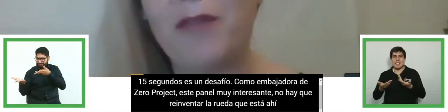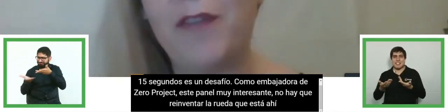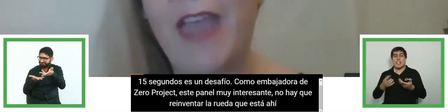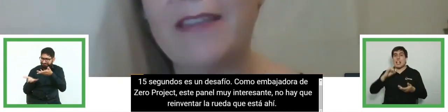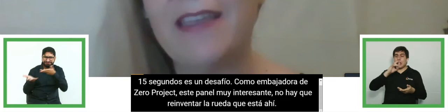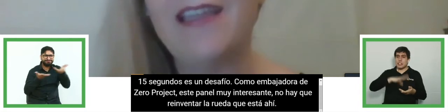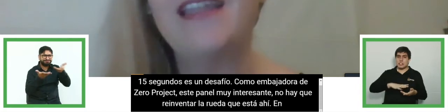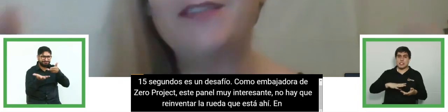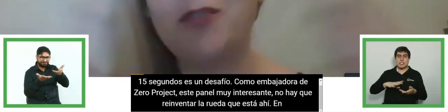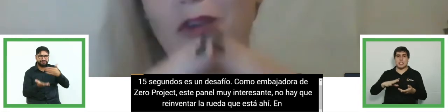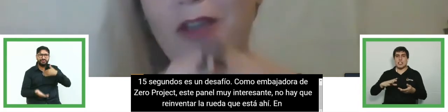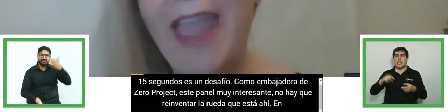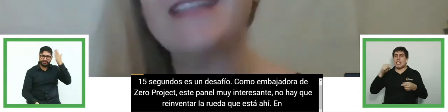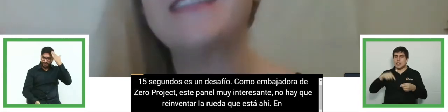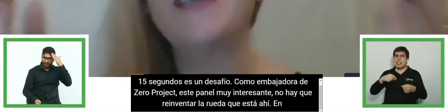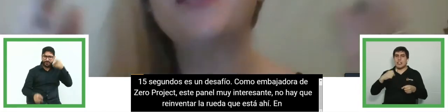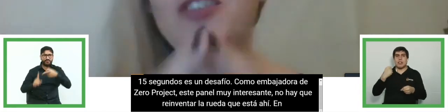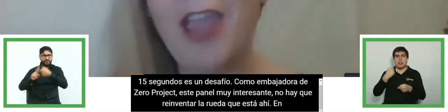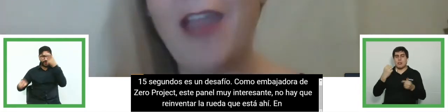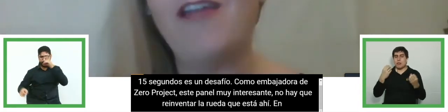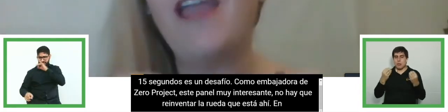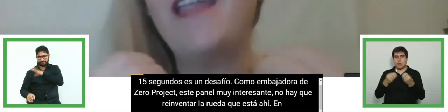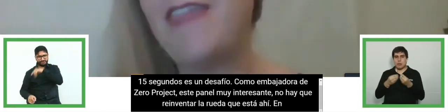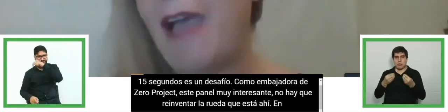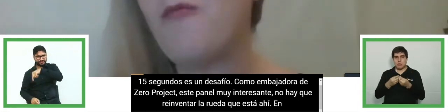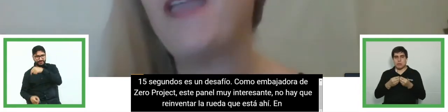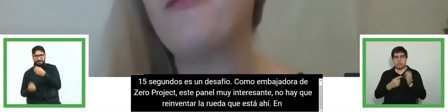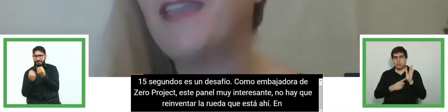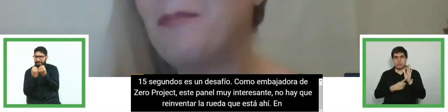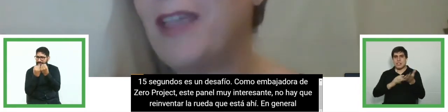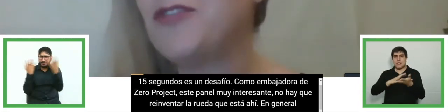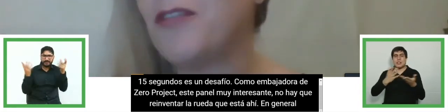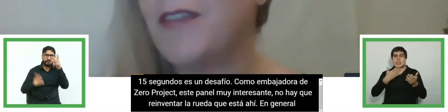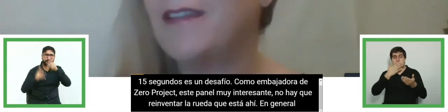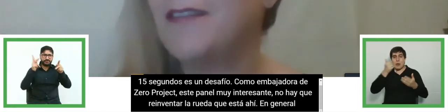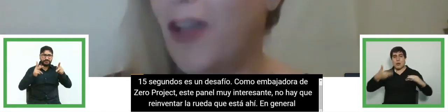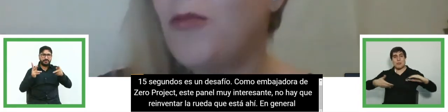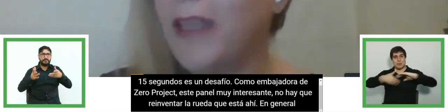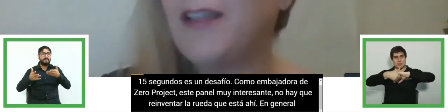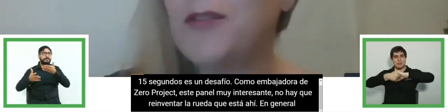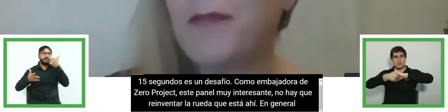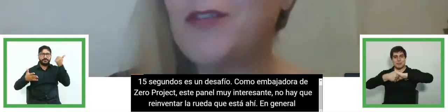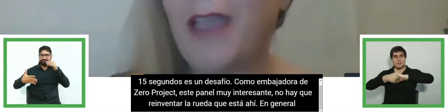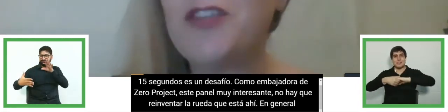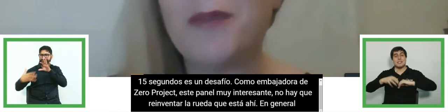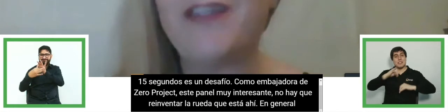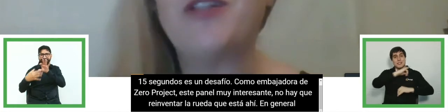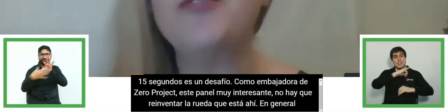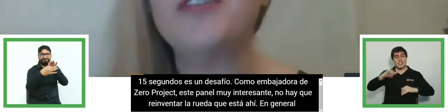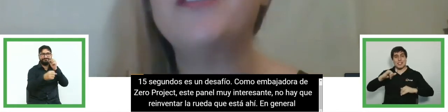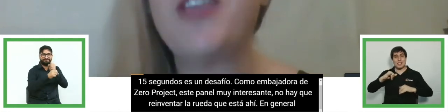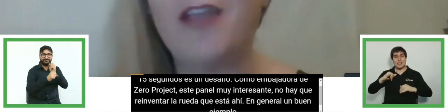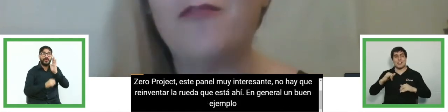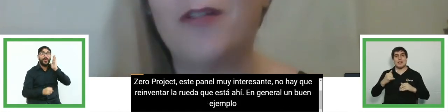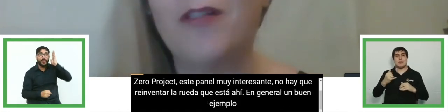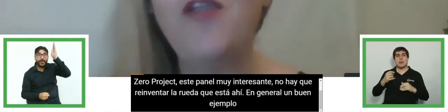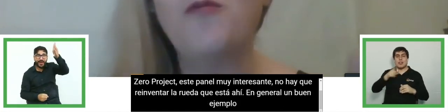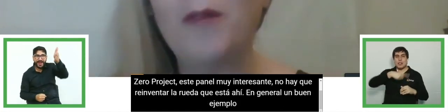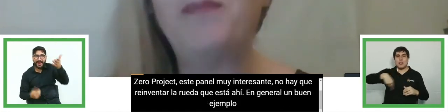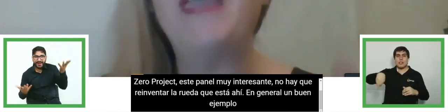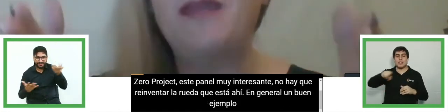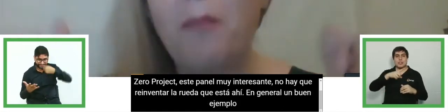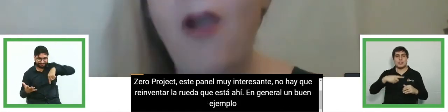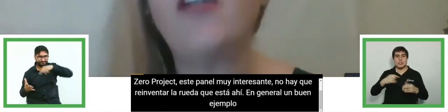Chile es un gran ejemplo de esto. Juntemos nuestras manos, compartamos y de esa forma podemos asegurar que no solo